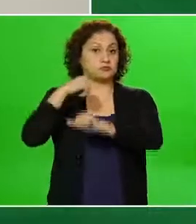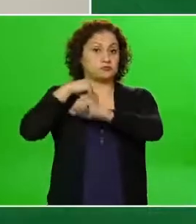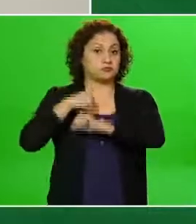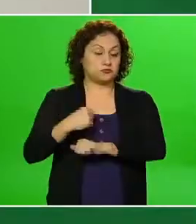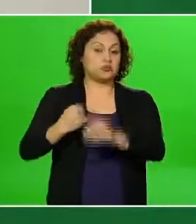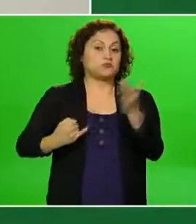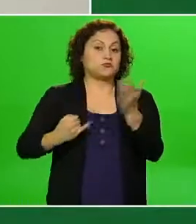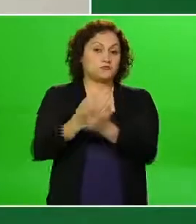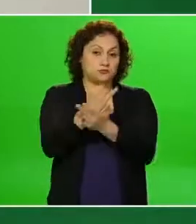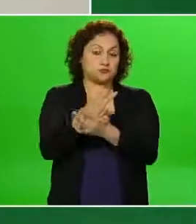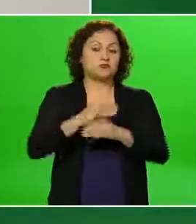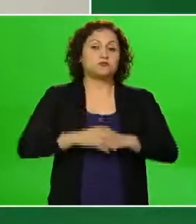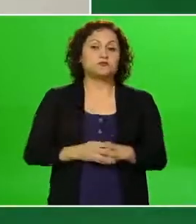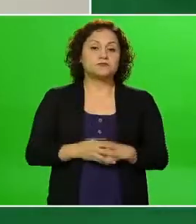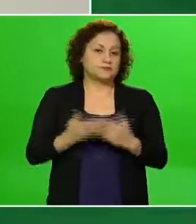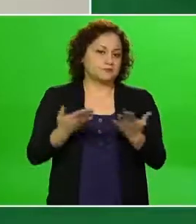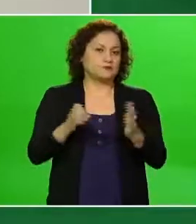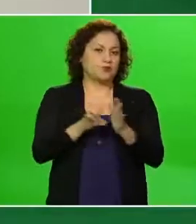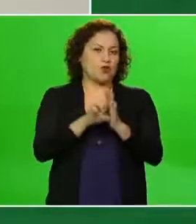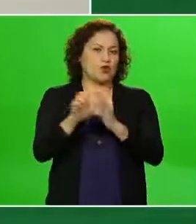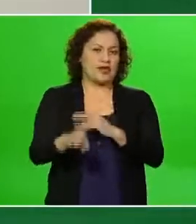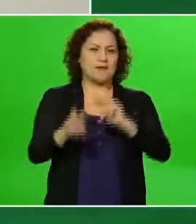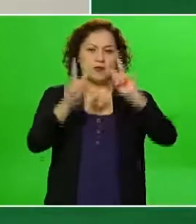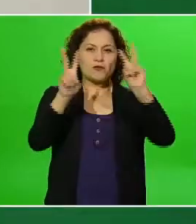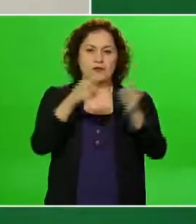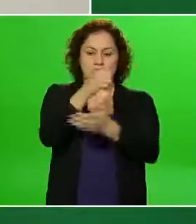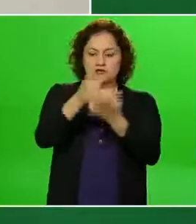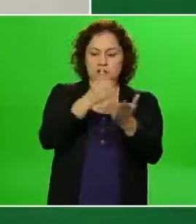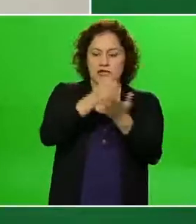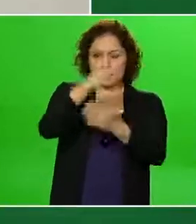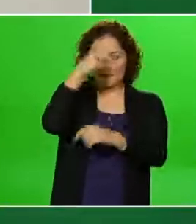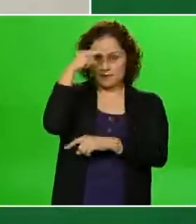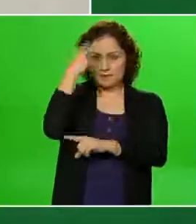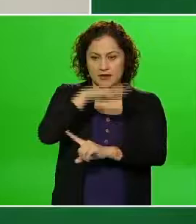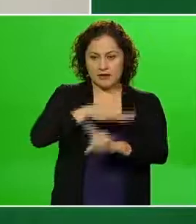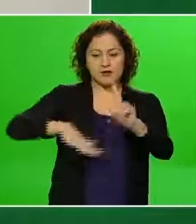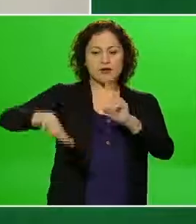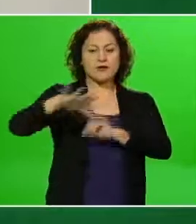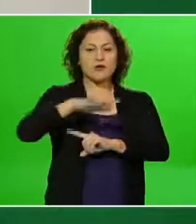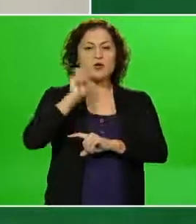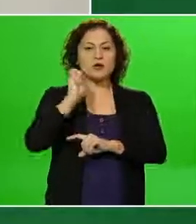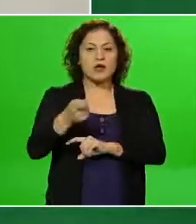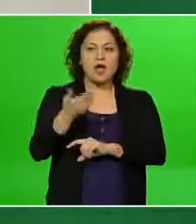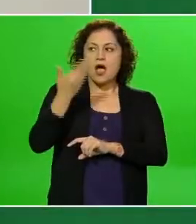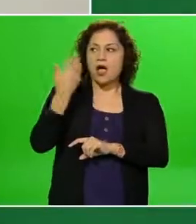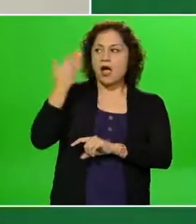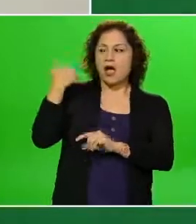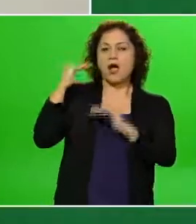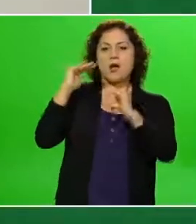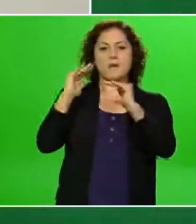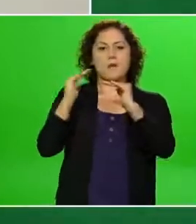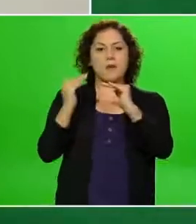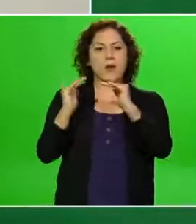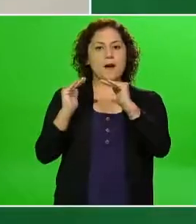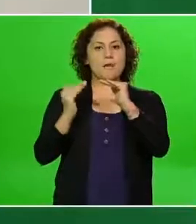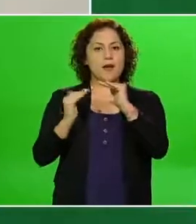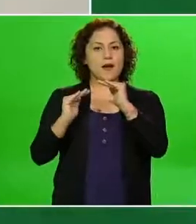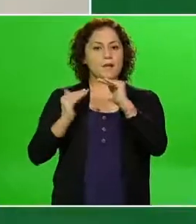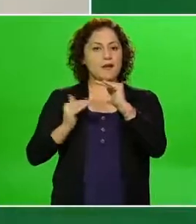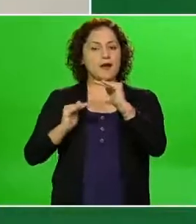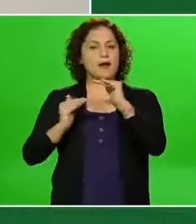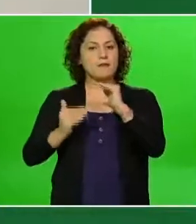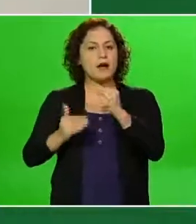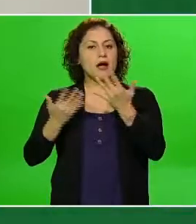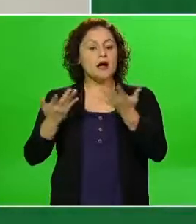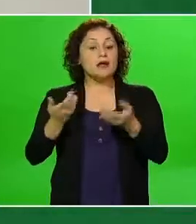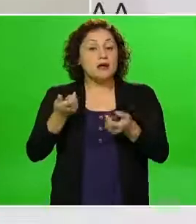lo que vemos en el caso específico de la Ciudad de México ha sido una tendencia descendente y un control de la epidemia